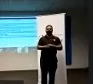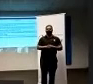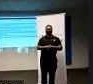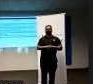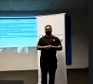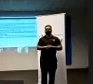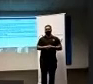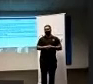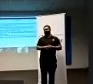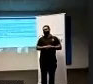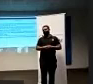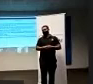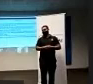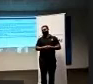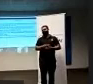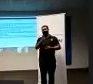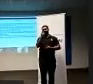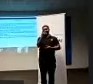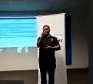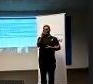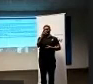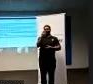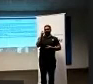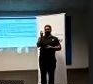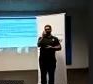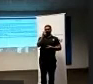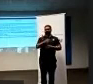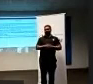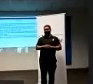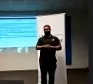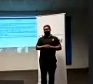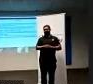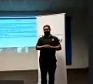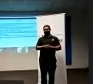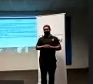14.130 y un grupo placebo, 14.073 que recibieron